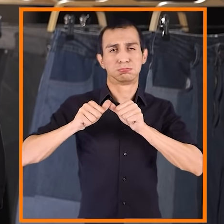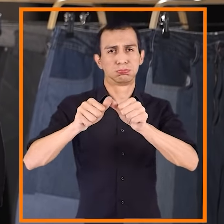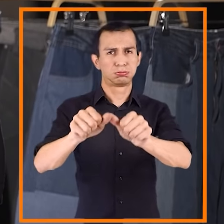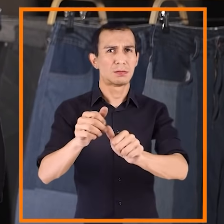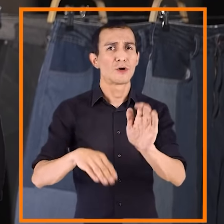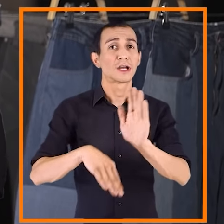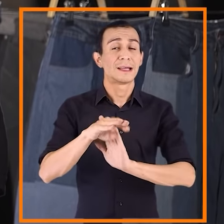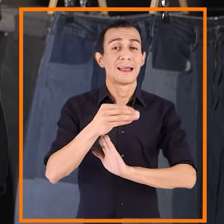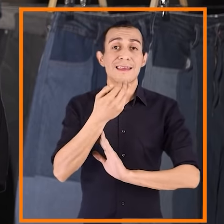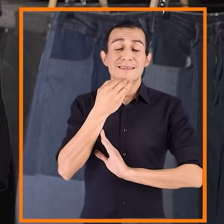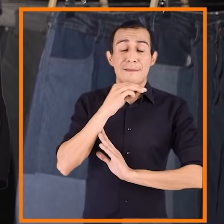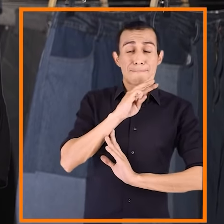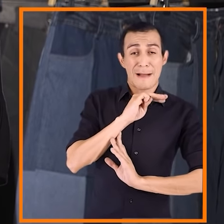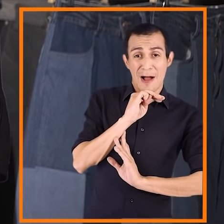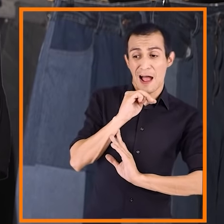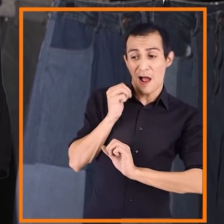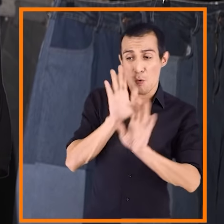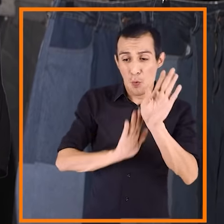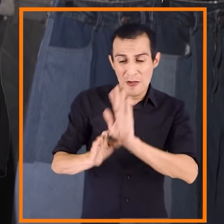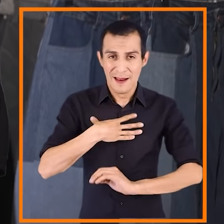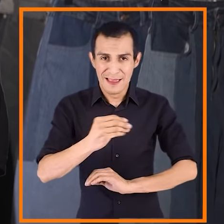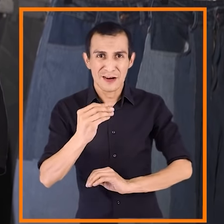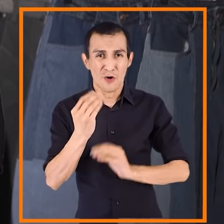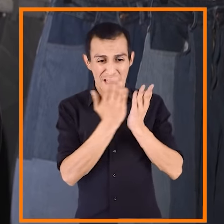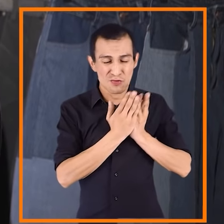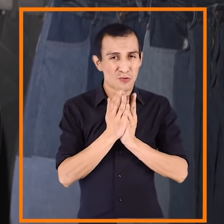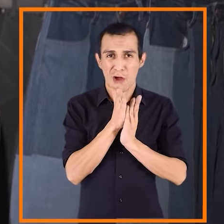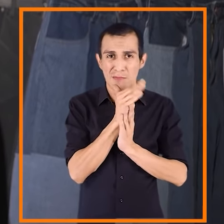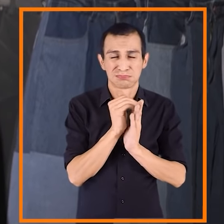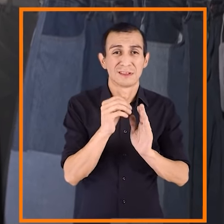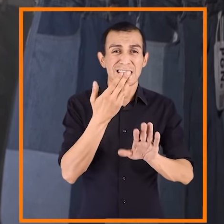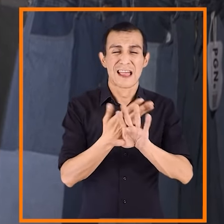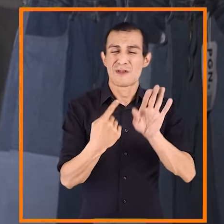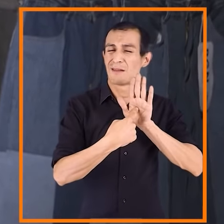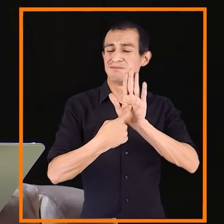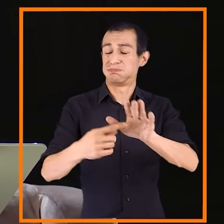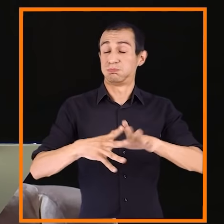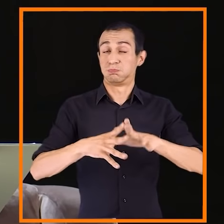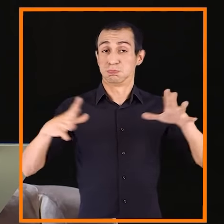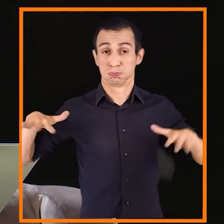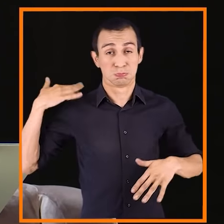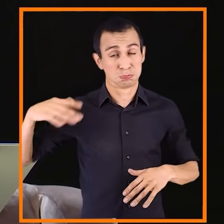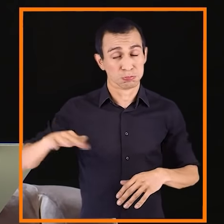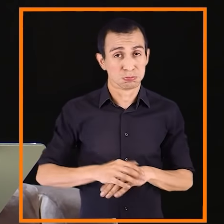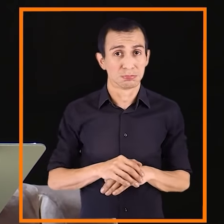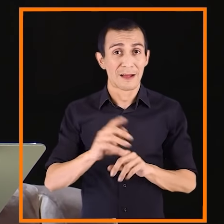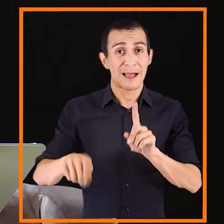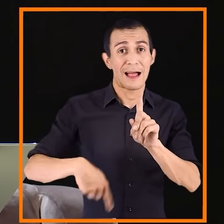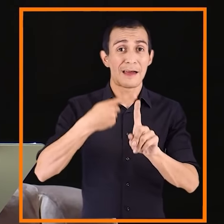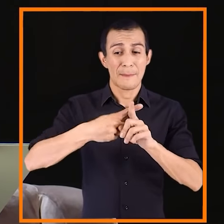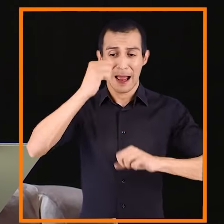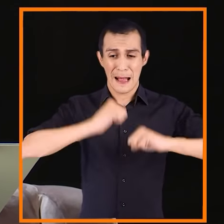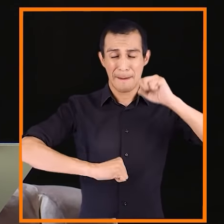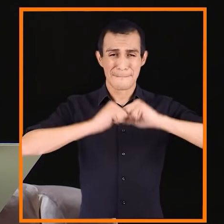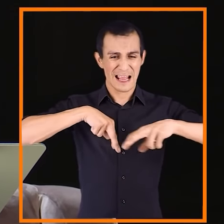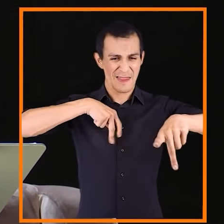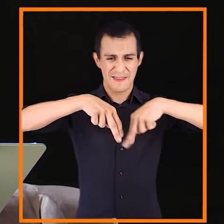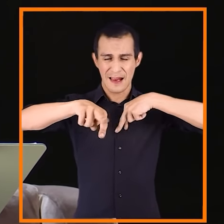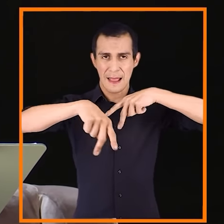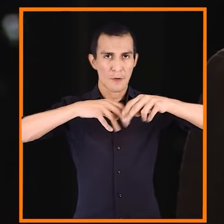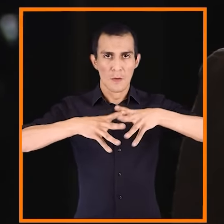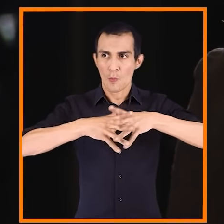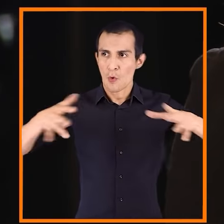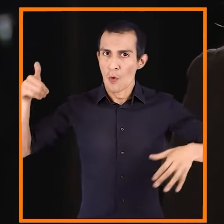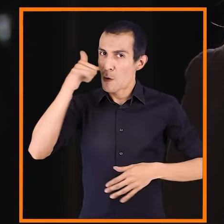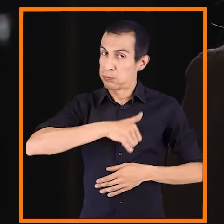estable, ya que son madres, no han terminado sus estudios y viven una importante discriminación. Por otra parte, detectamos que la industria de la moda